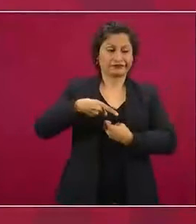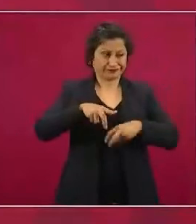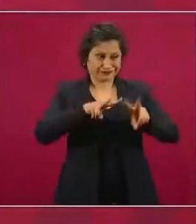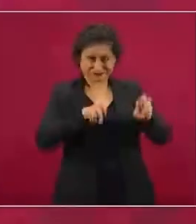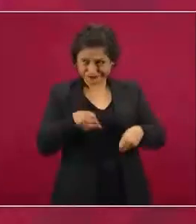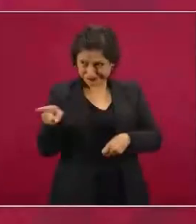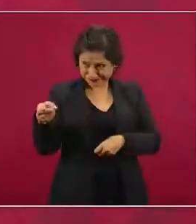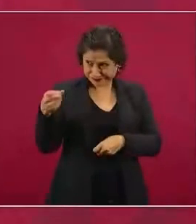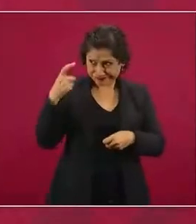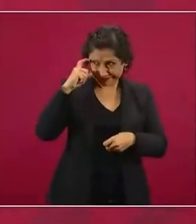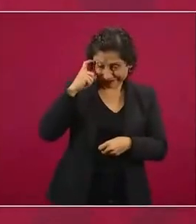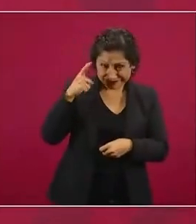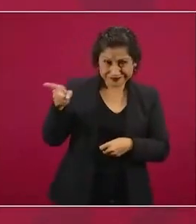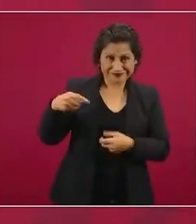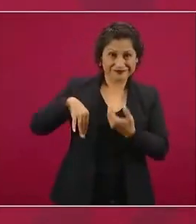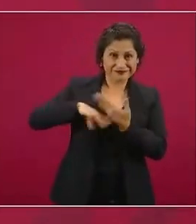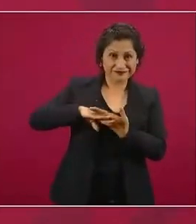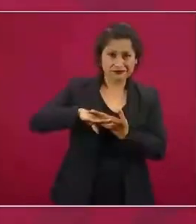adelante.